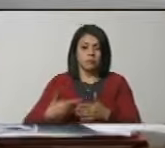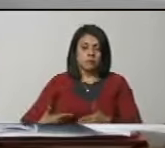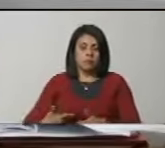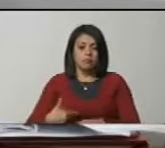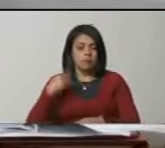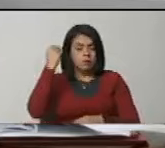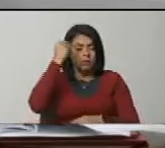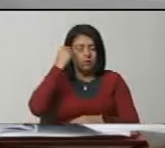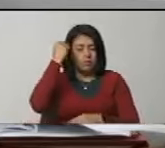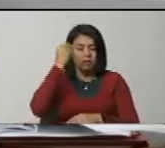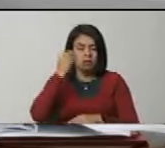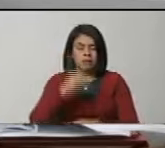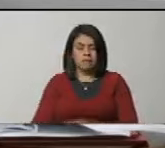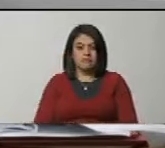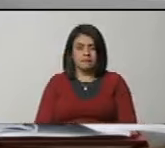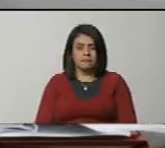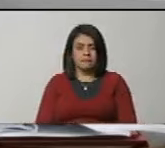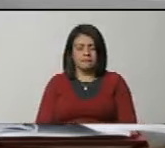En consideración.